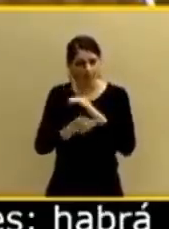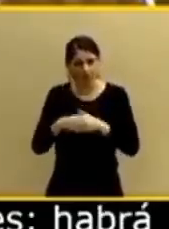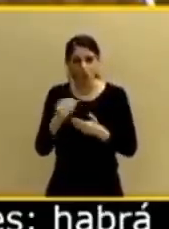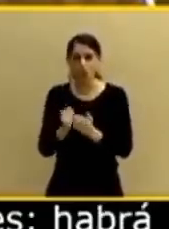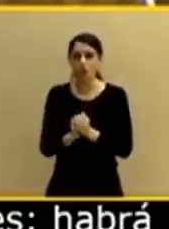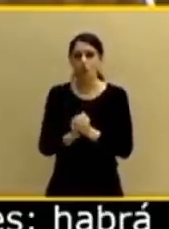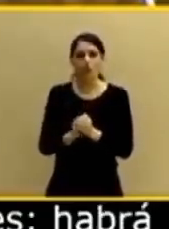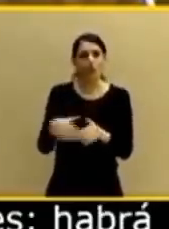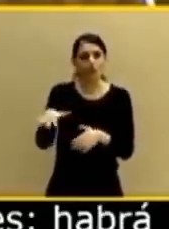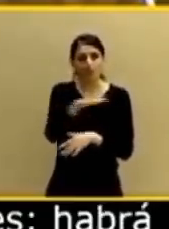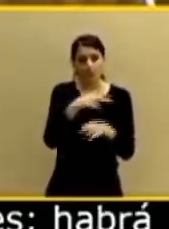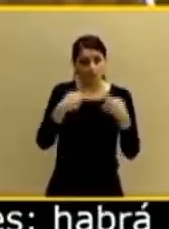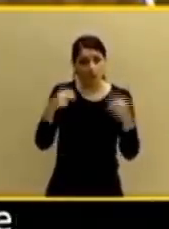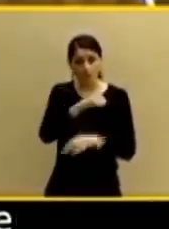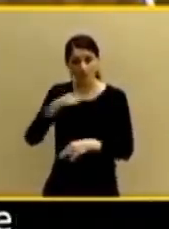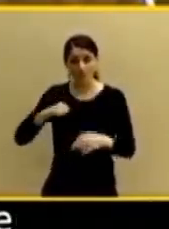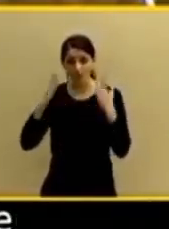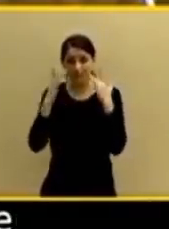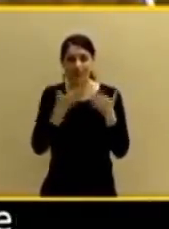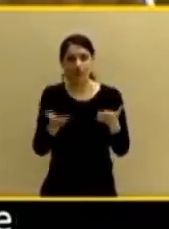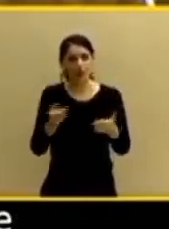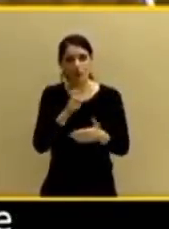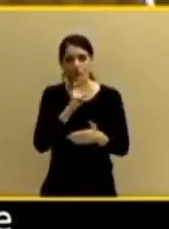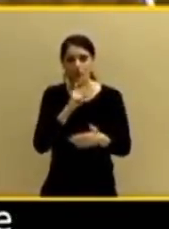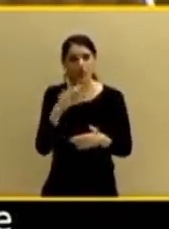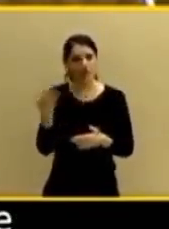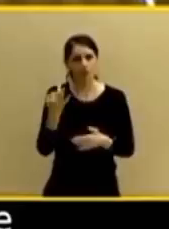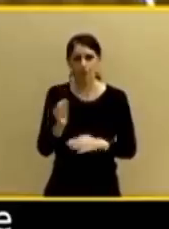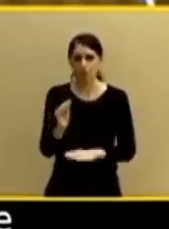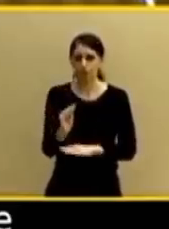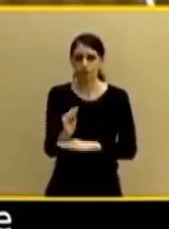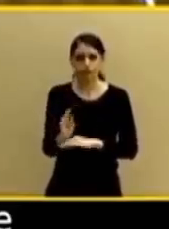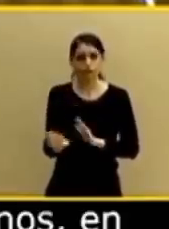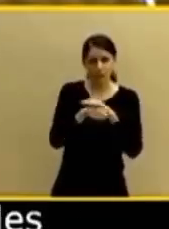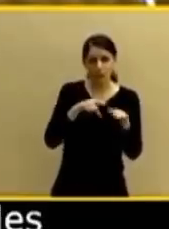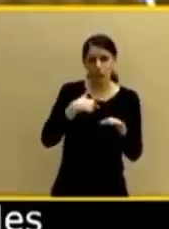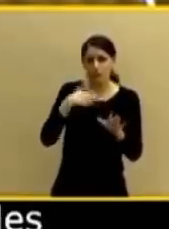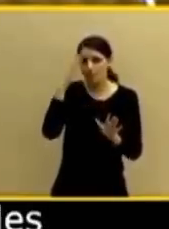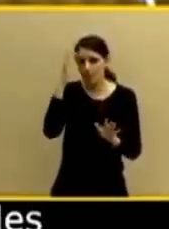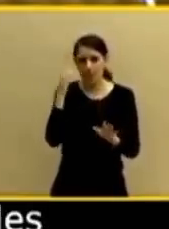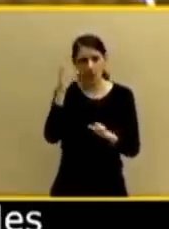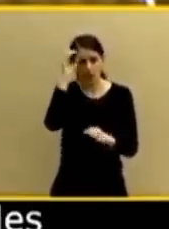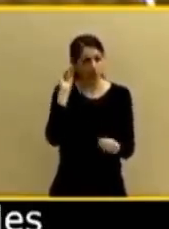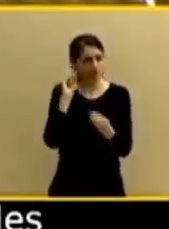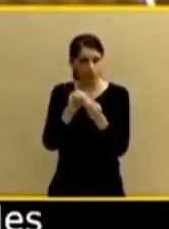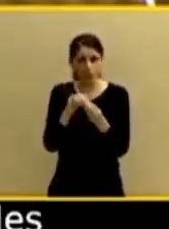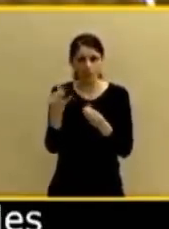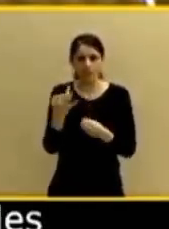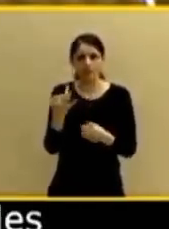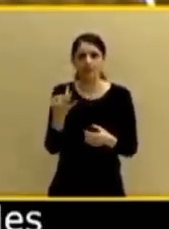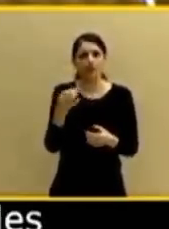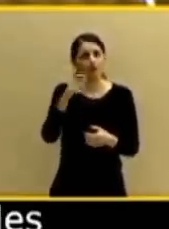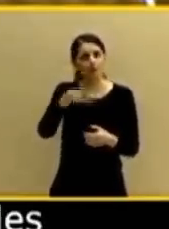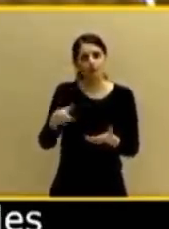públicos y privados, hasta que no haya una vacuna o un tratamiento. Hay que decirle a la ciudadanía que